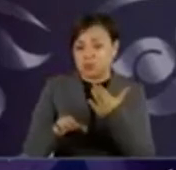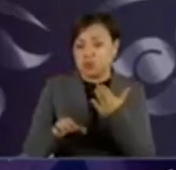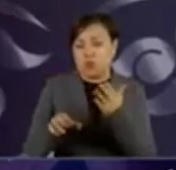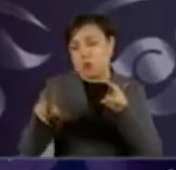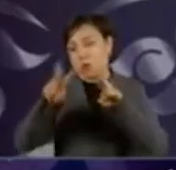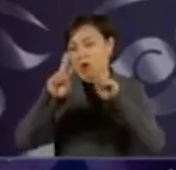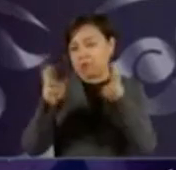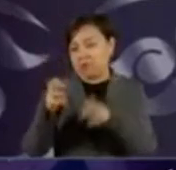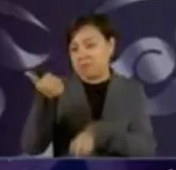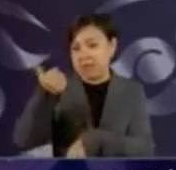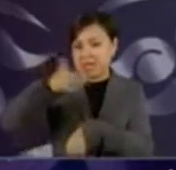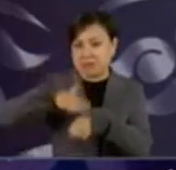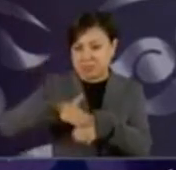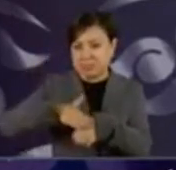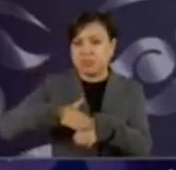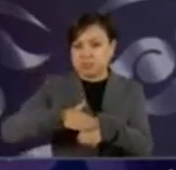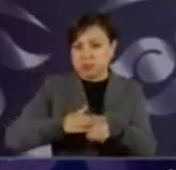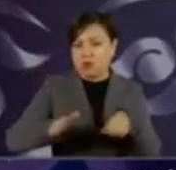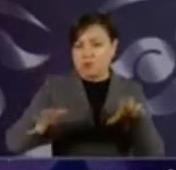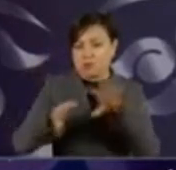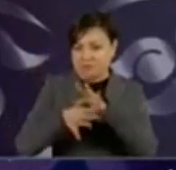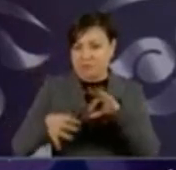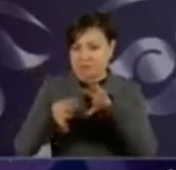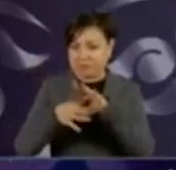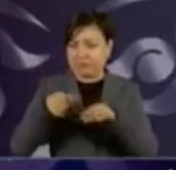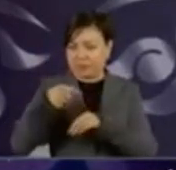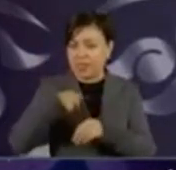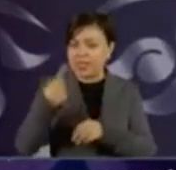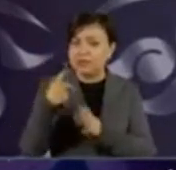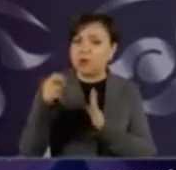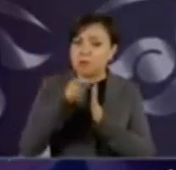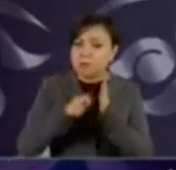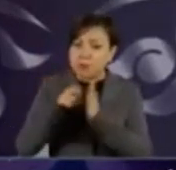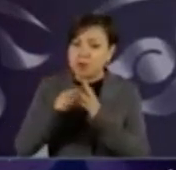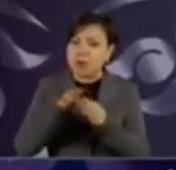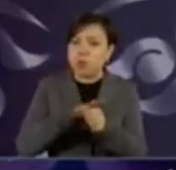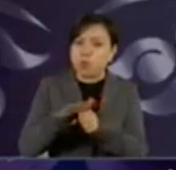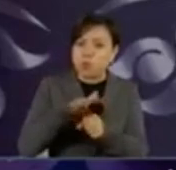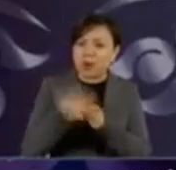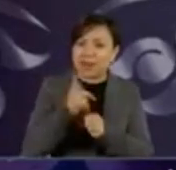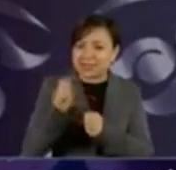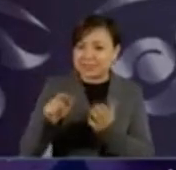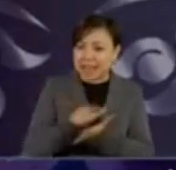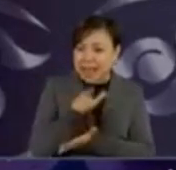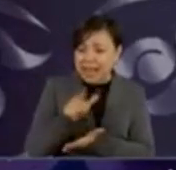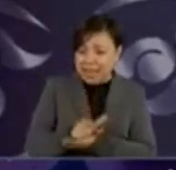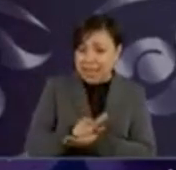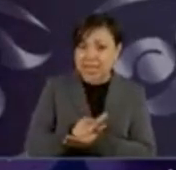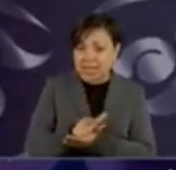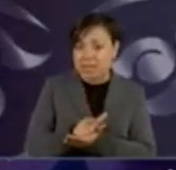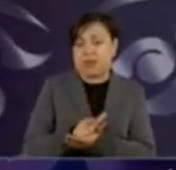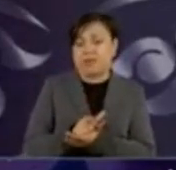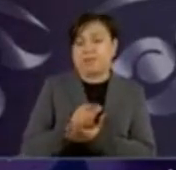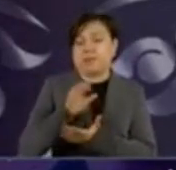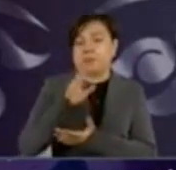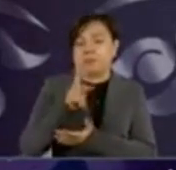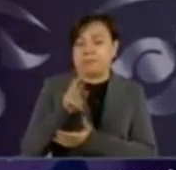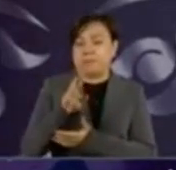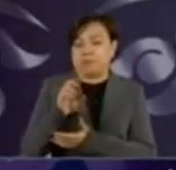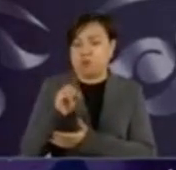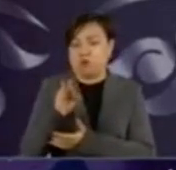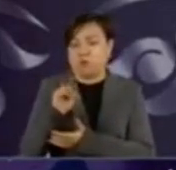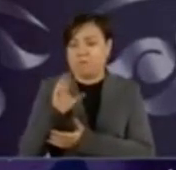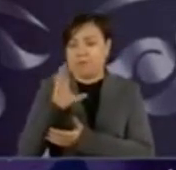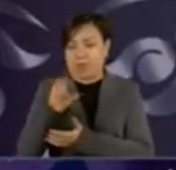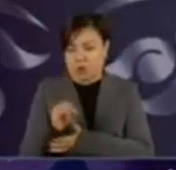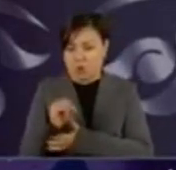en esta cuestión de la Procuraduría Federal del Consumidor, modificando justo la ley de la Procuraduría Federal del Consumidor, en donde